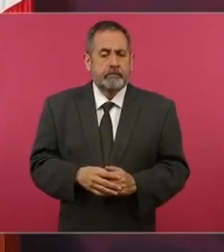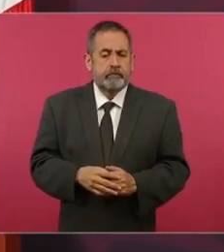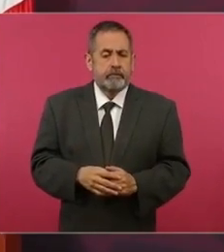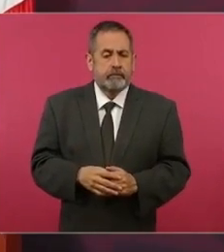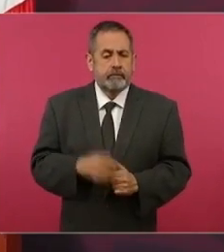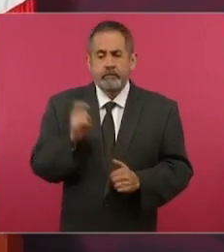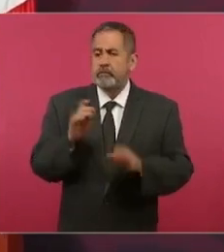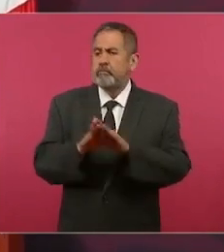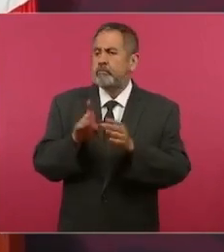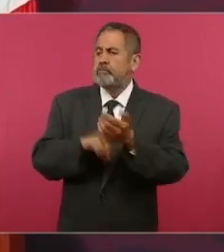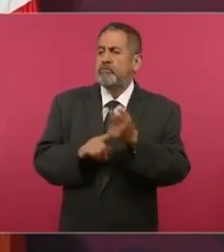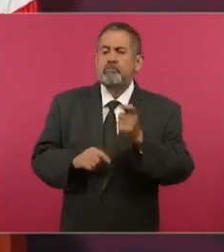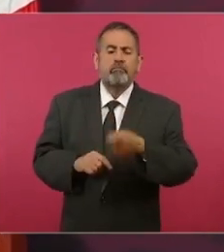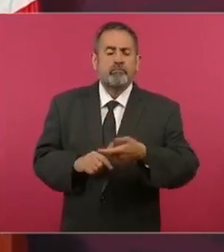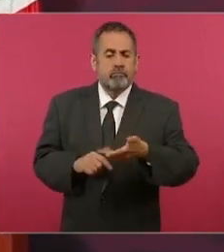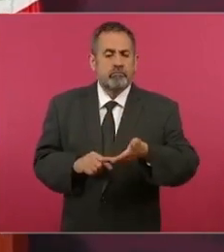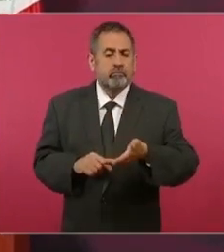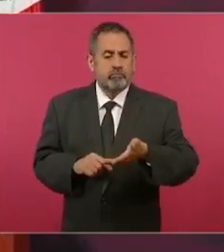cómo